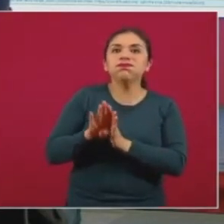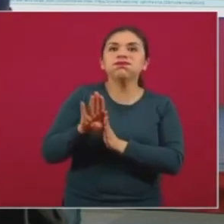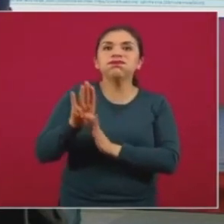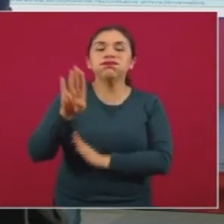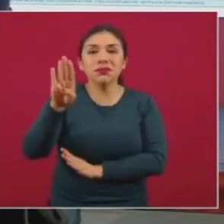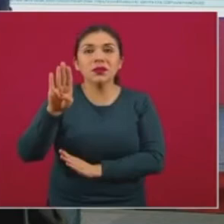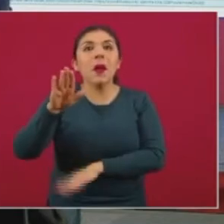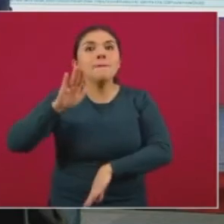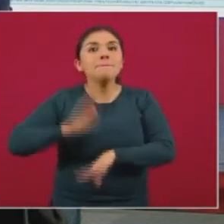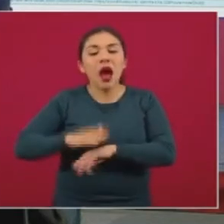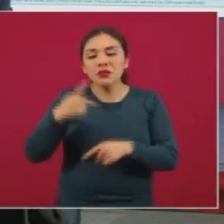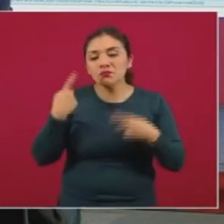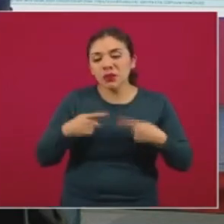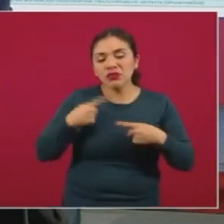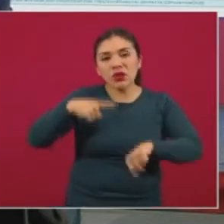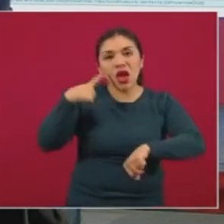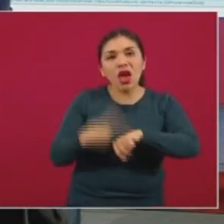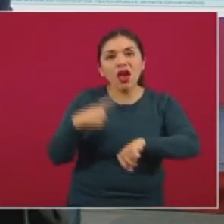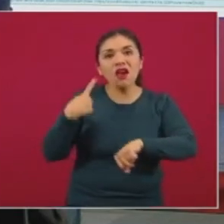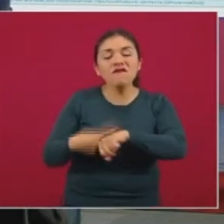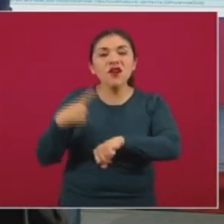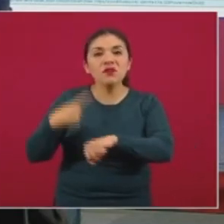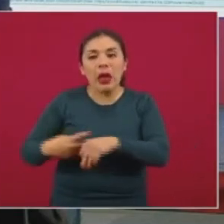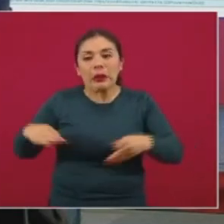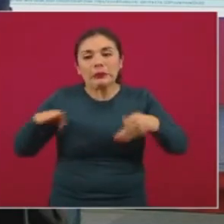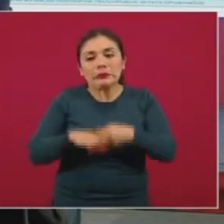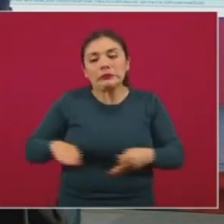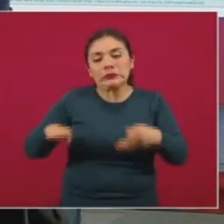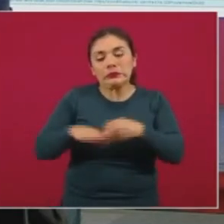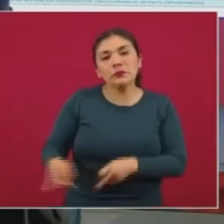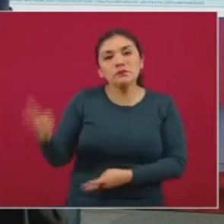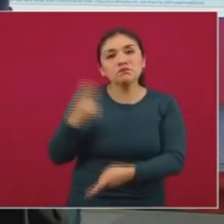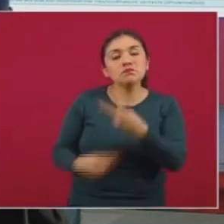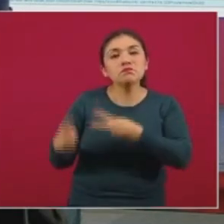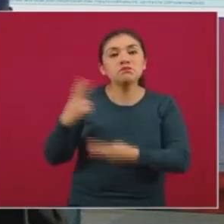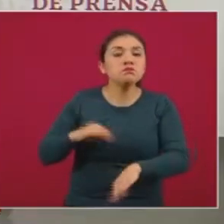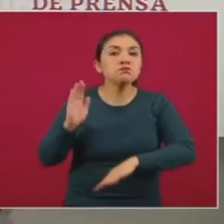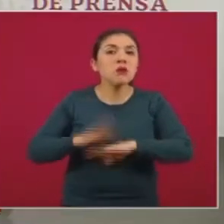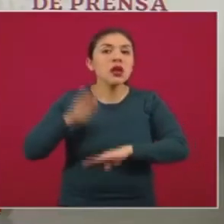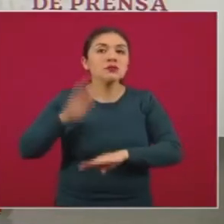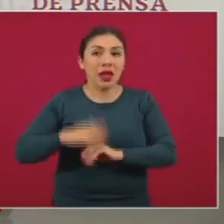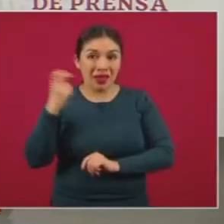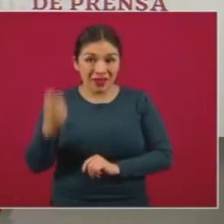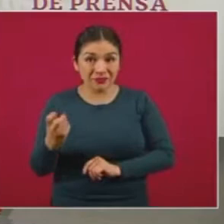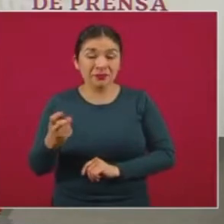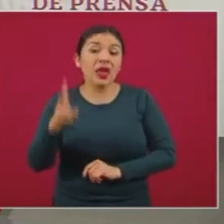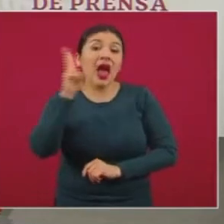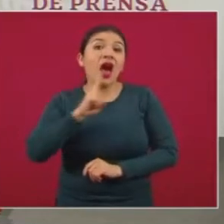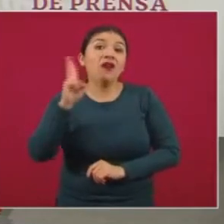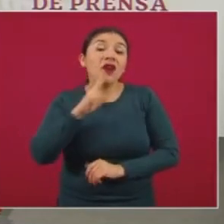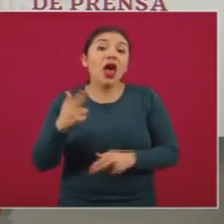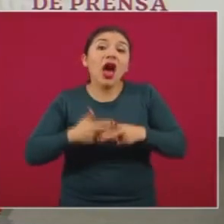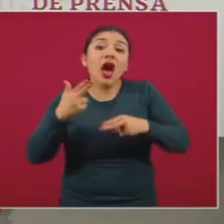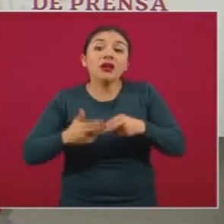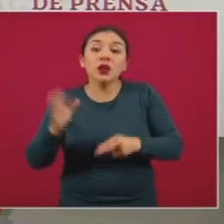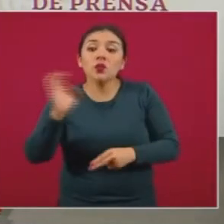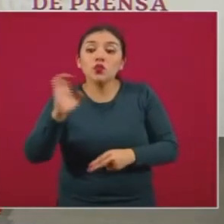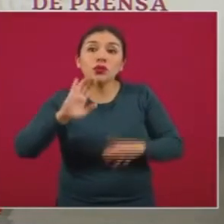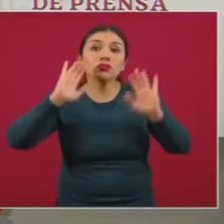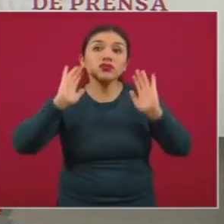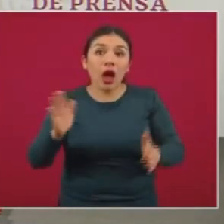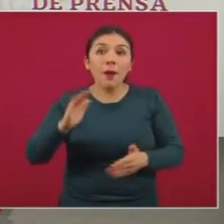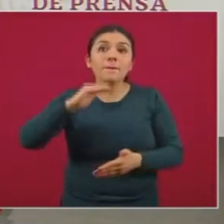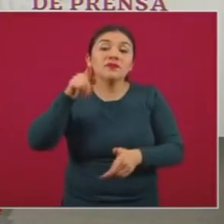situación de incremento y en donde los casos continúan creciendo. Vamos a ver hasta dónde esto se va